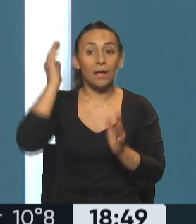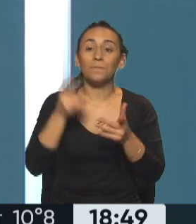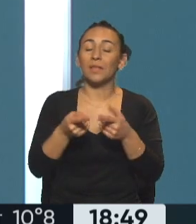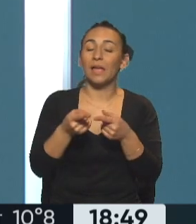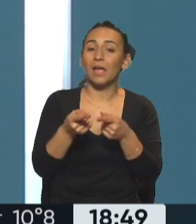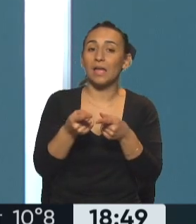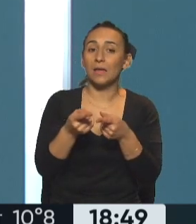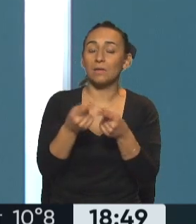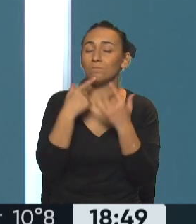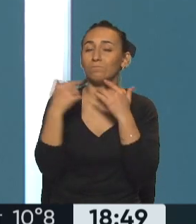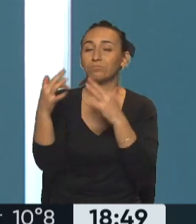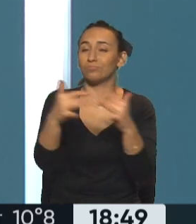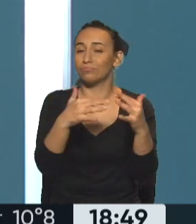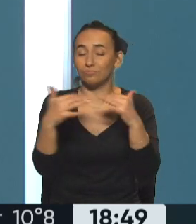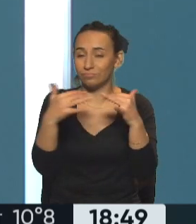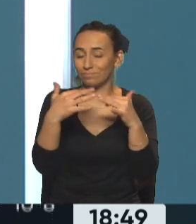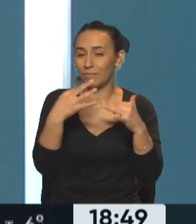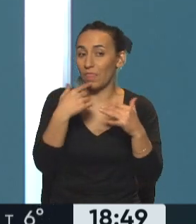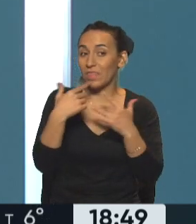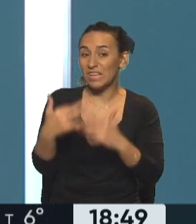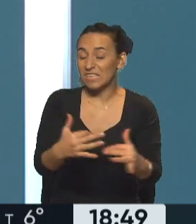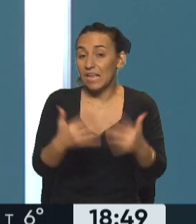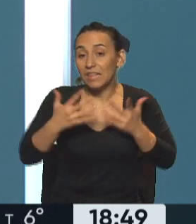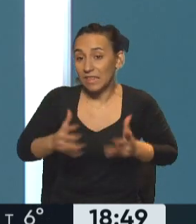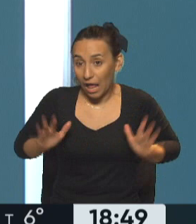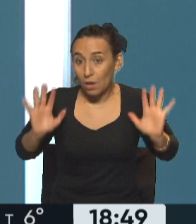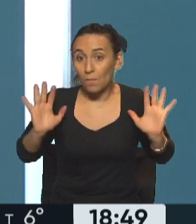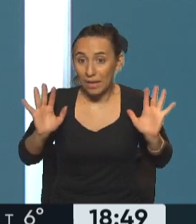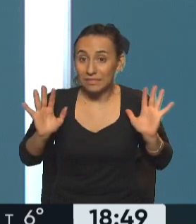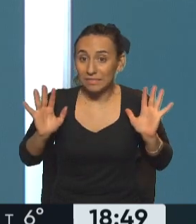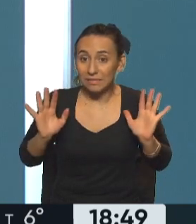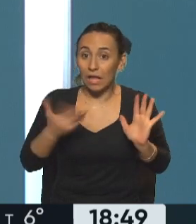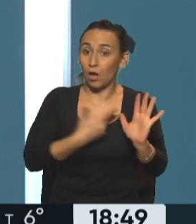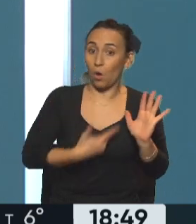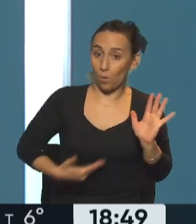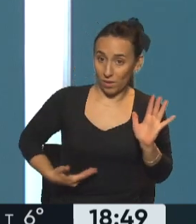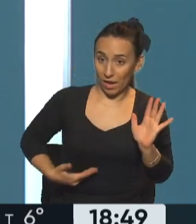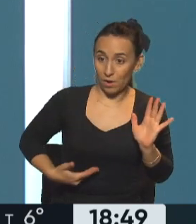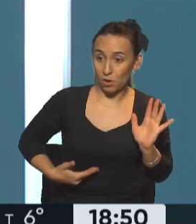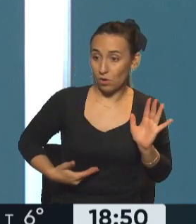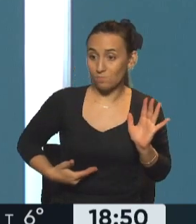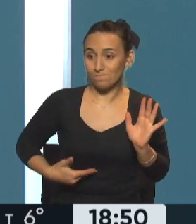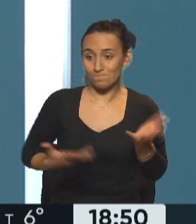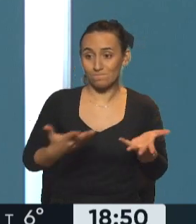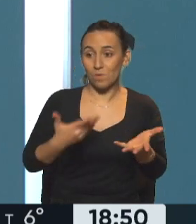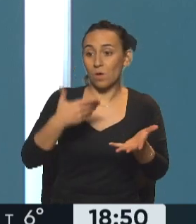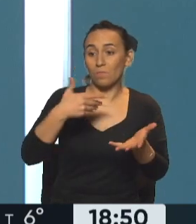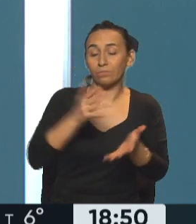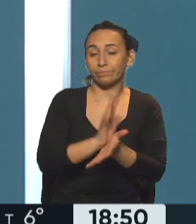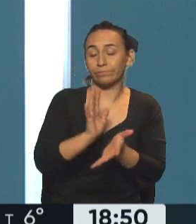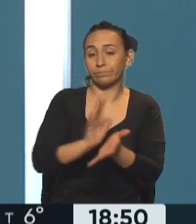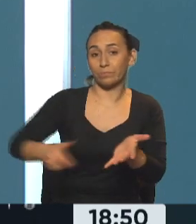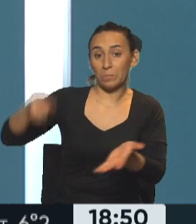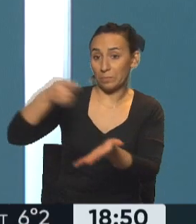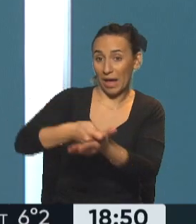comenzaron a escurrirse en el mercado es tal vez el gobierno no pueda llegar a cancelarlas, justamente porque